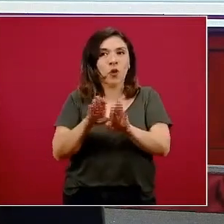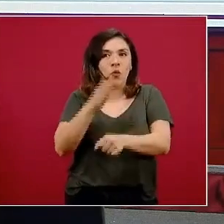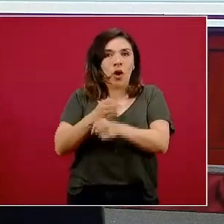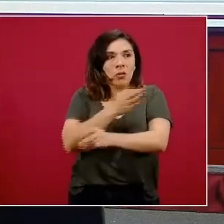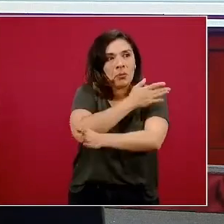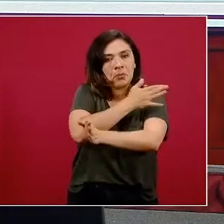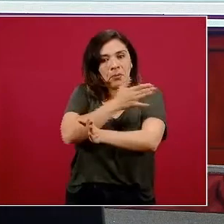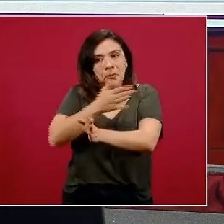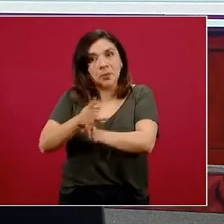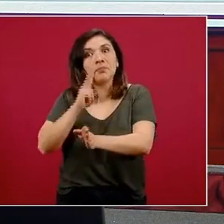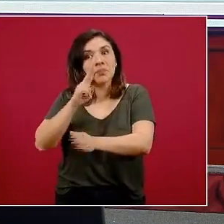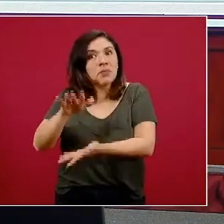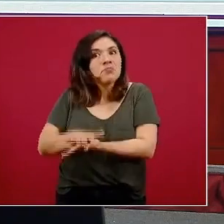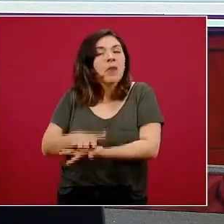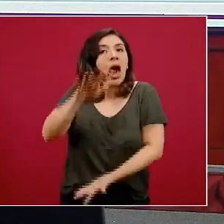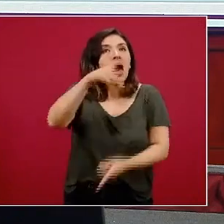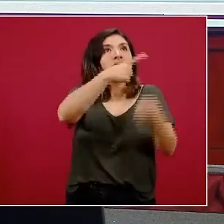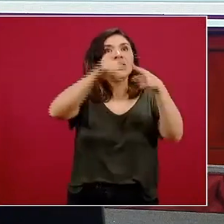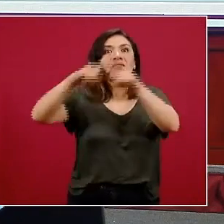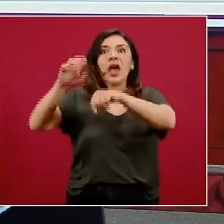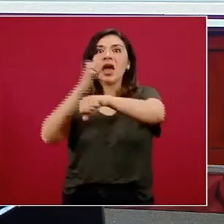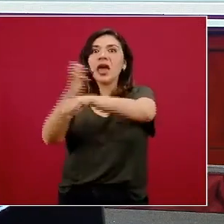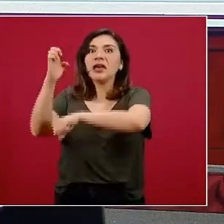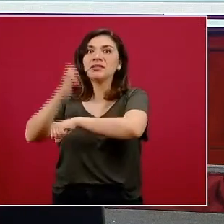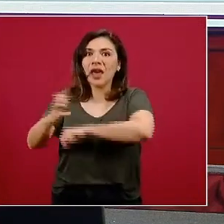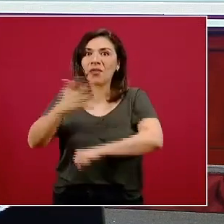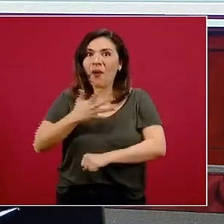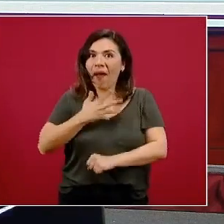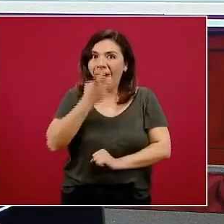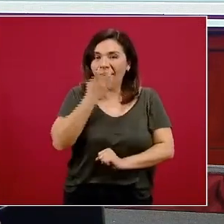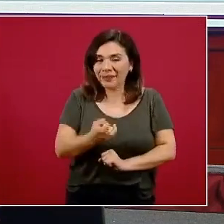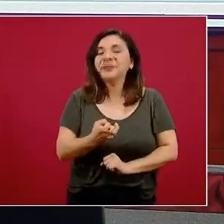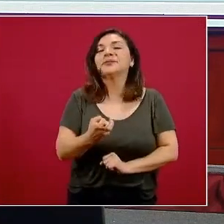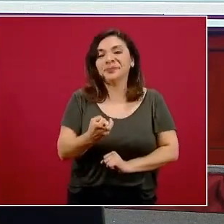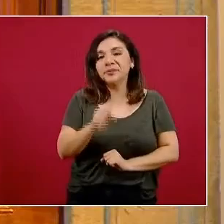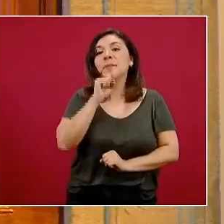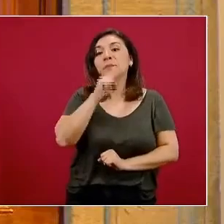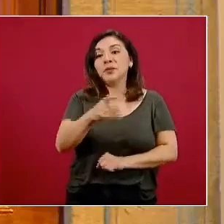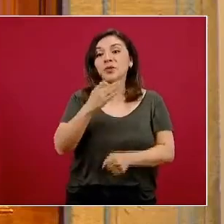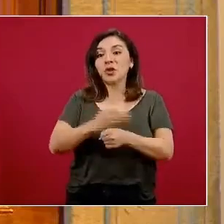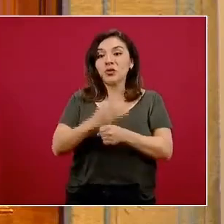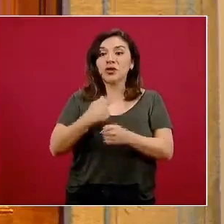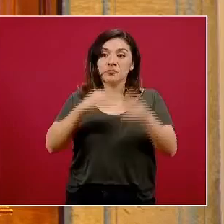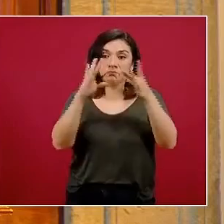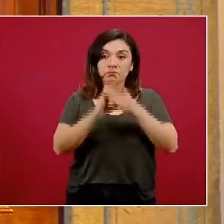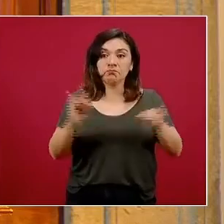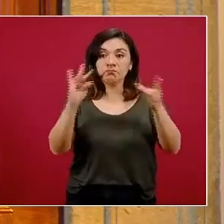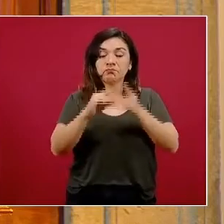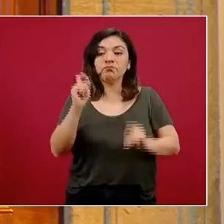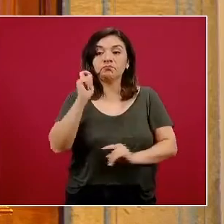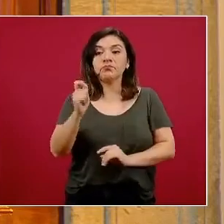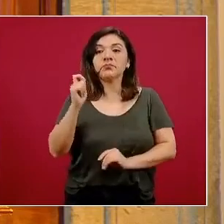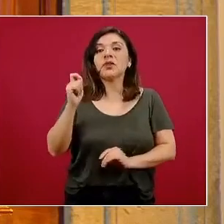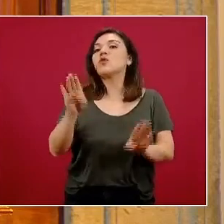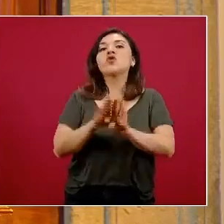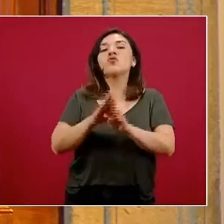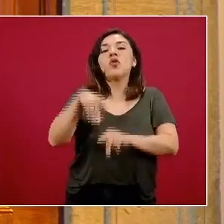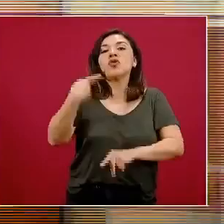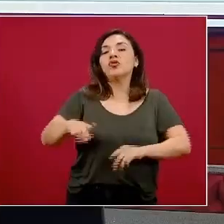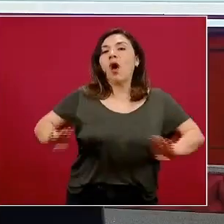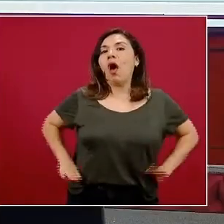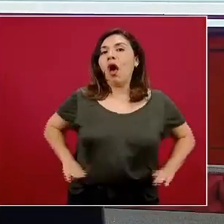visto, al menos en la gran mayoría de las entidades federativas. Y precisamente entonces vamos a actualizar el escenario